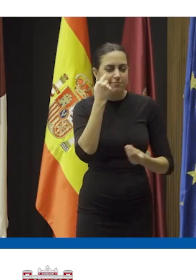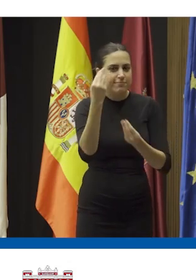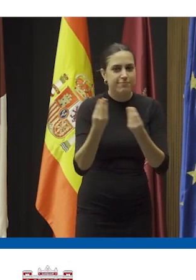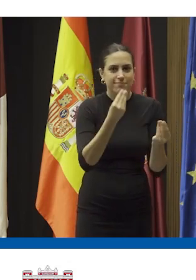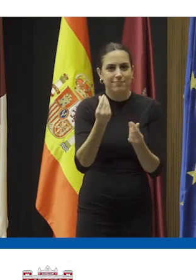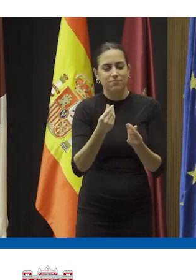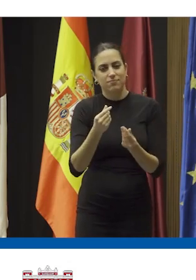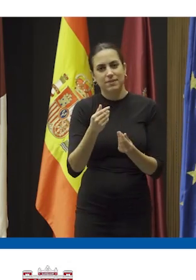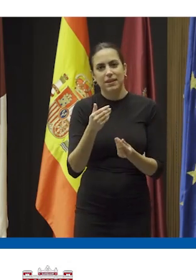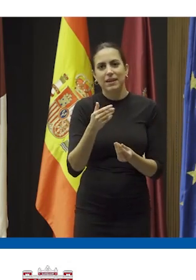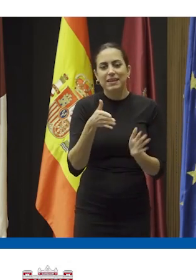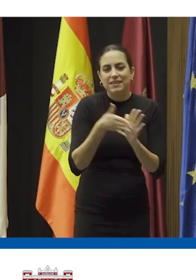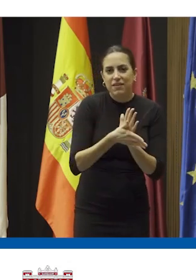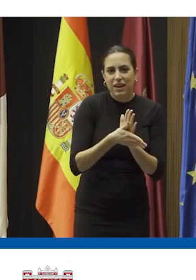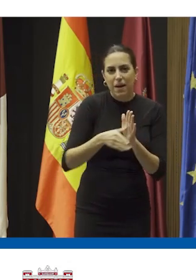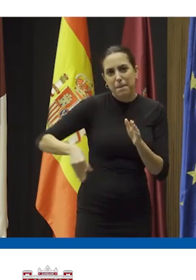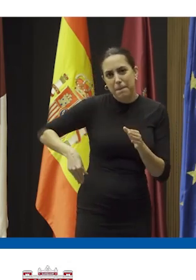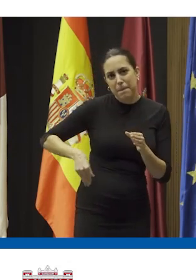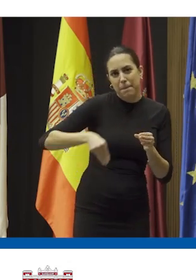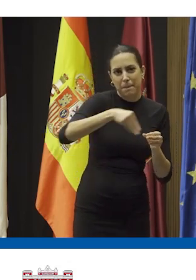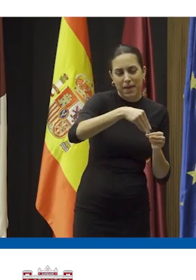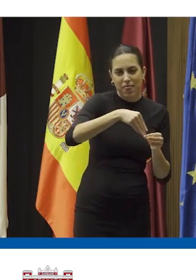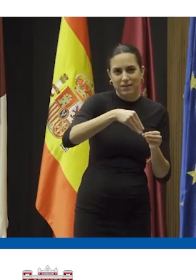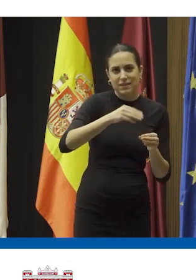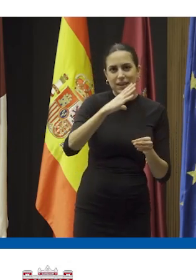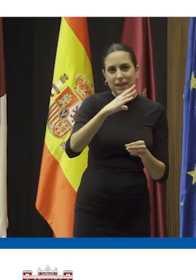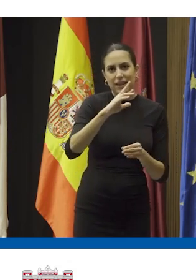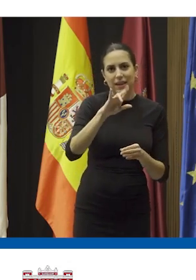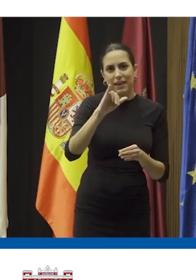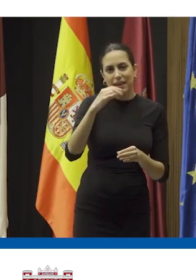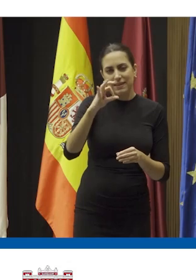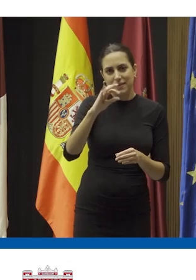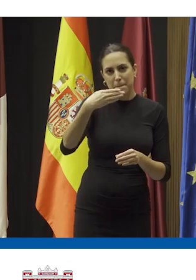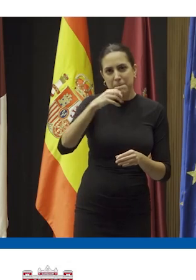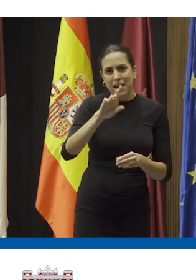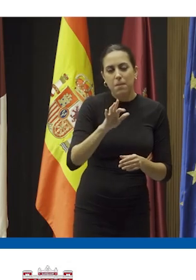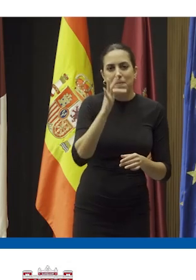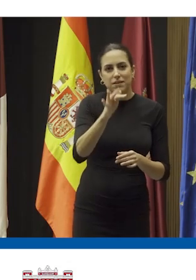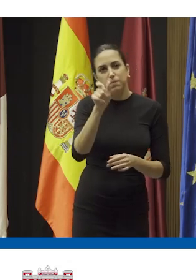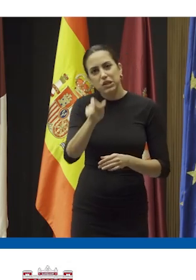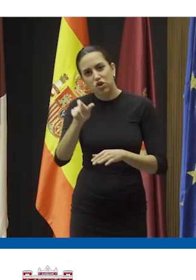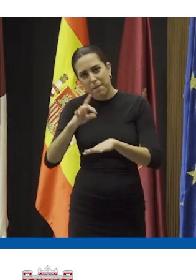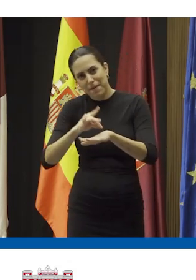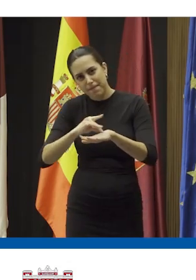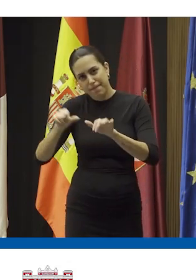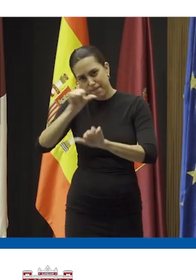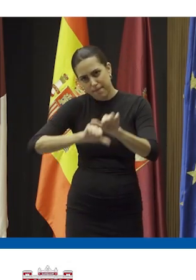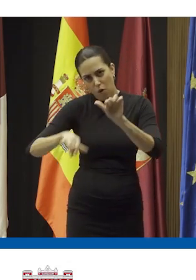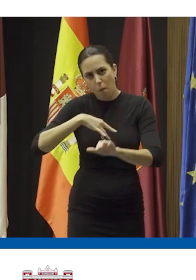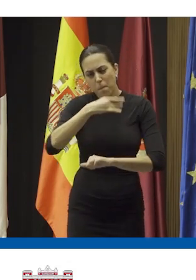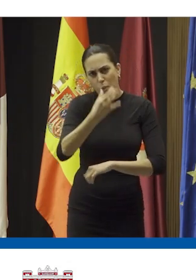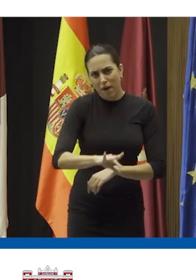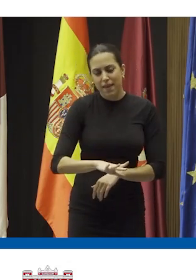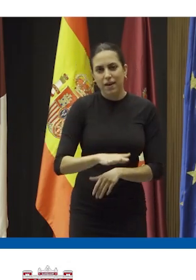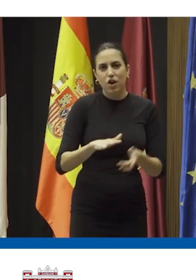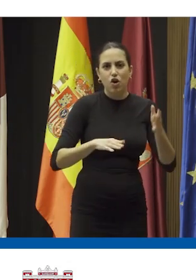solamente colocara las piezas en los Chrysler, sino que además operara a los pacientes. Y no es el robot, es el